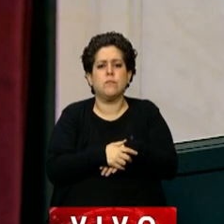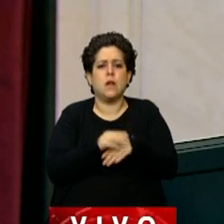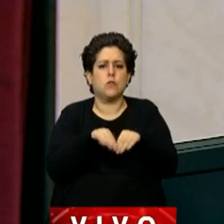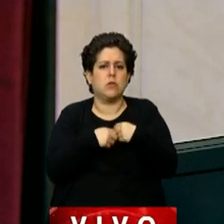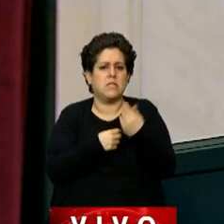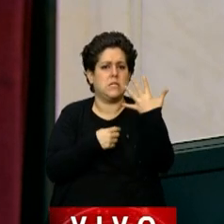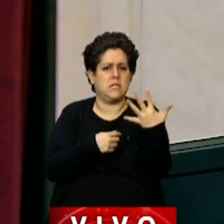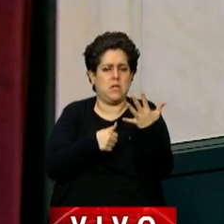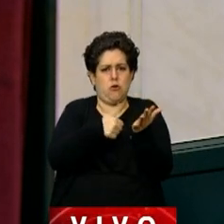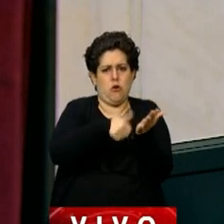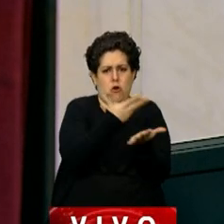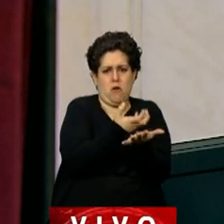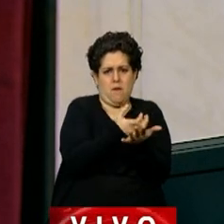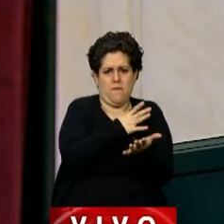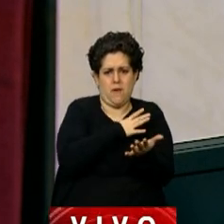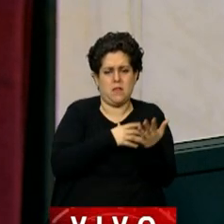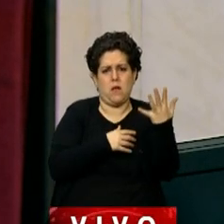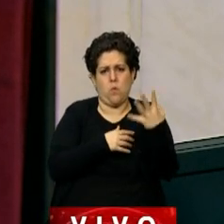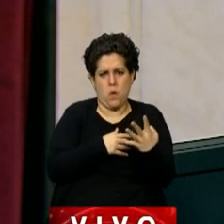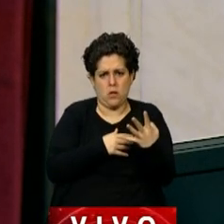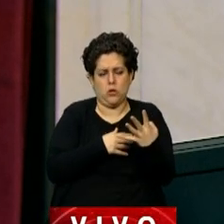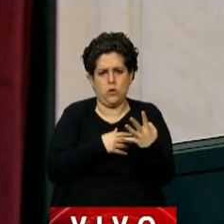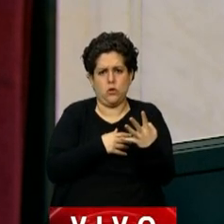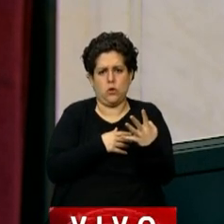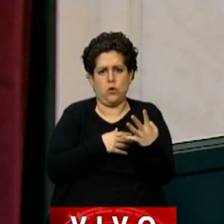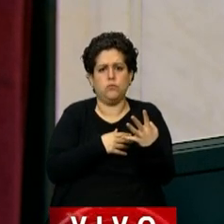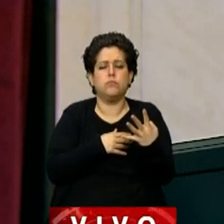cinco diputados que faltan loguearse, 4,